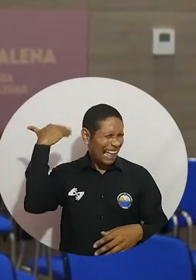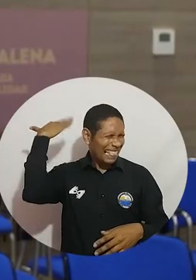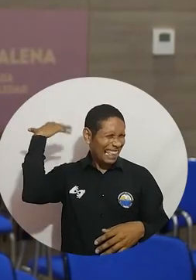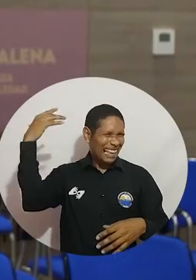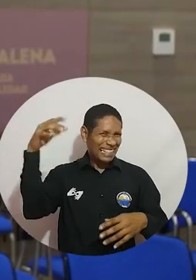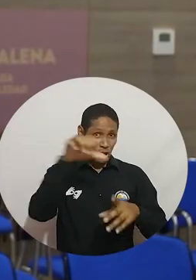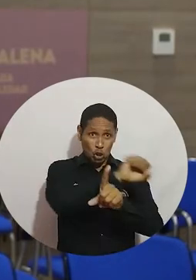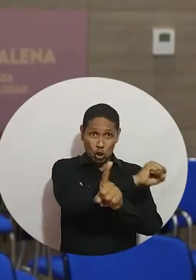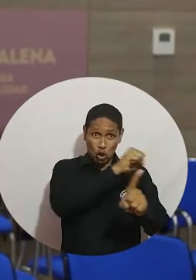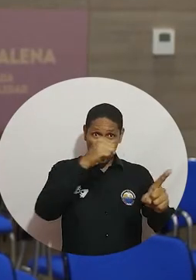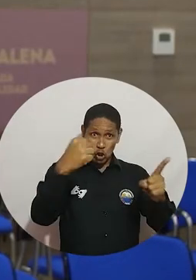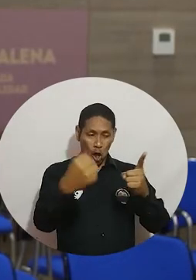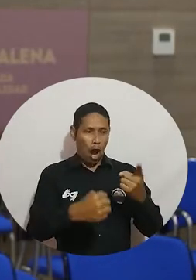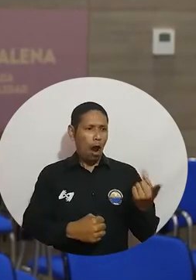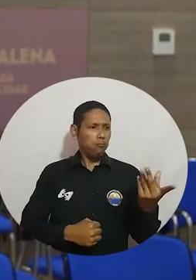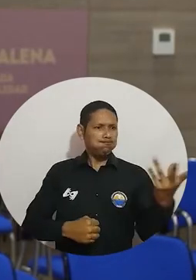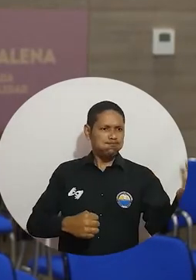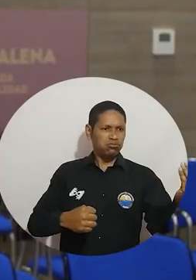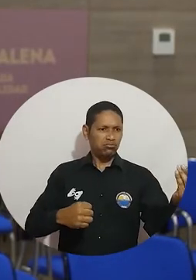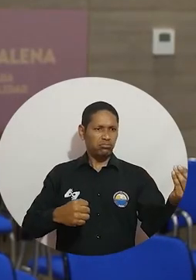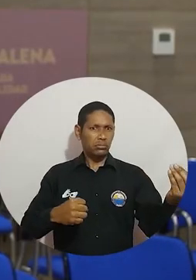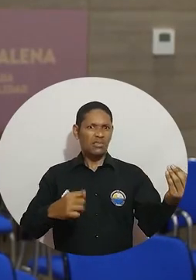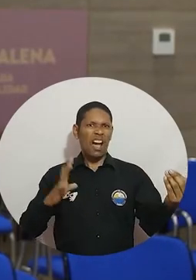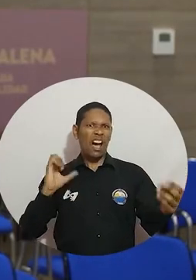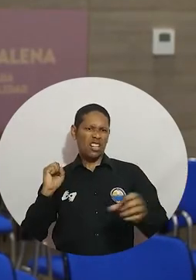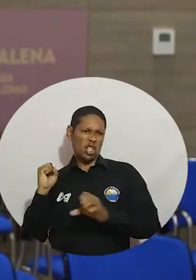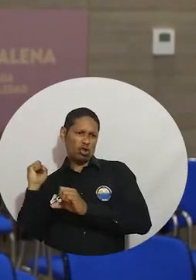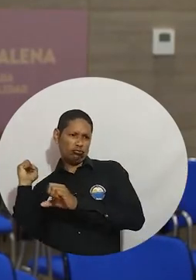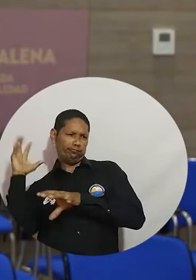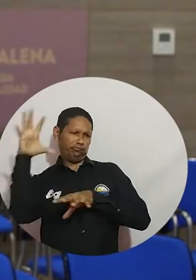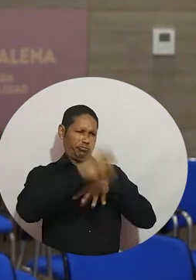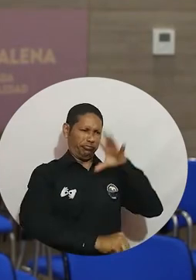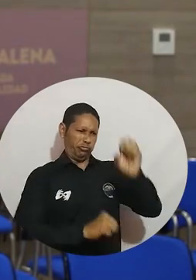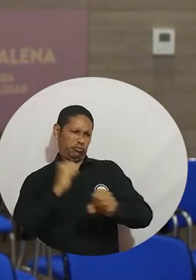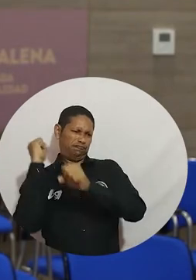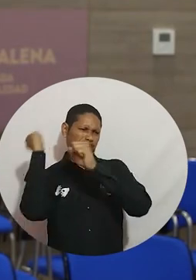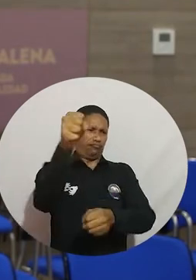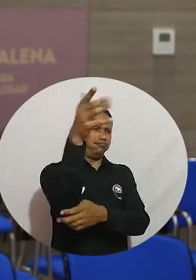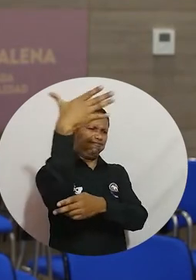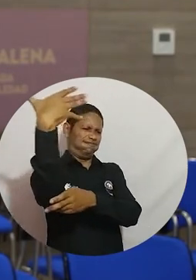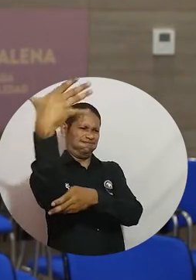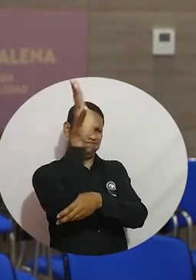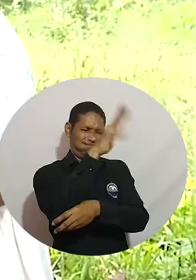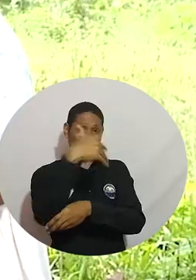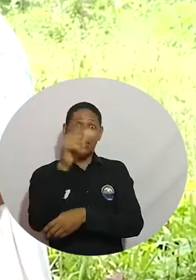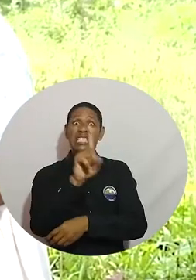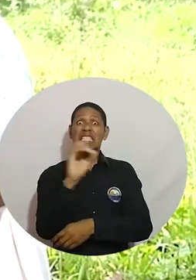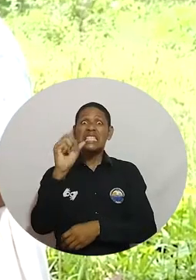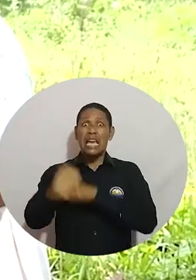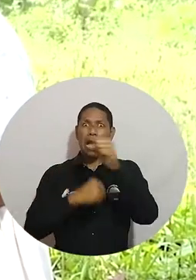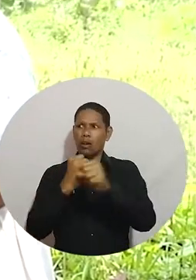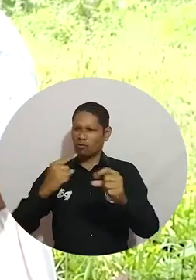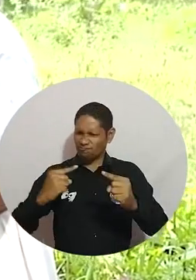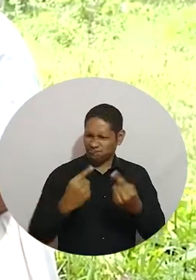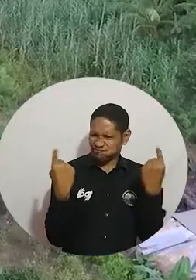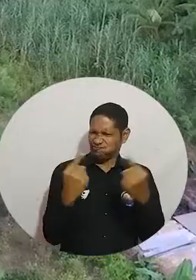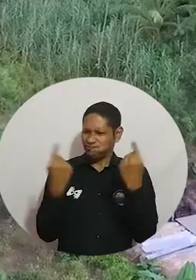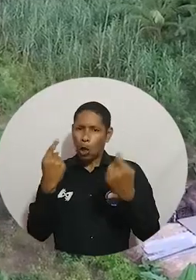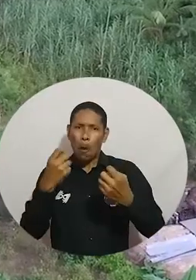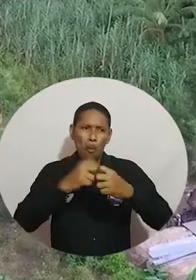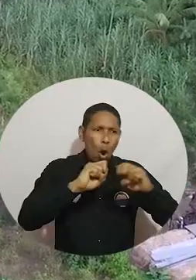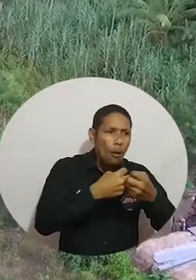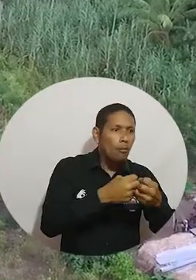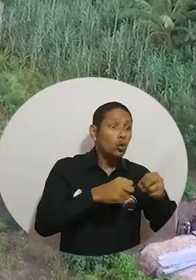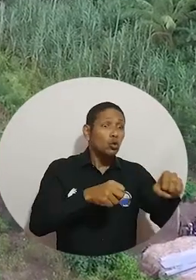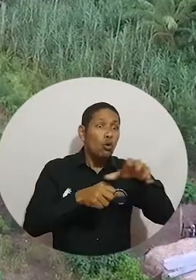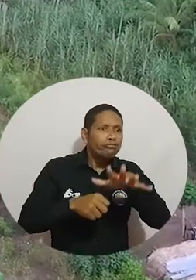choque de la conquista y 100 años de larga colonización y conflicto, de cómo eran las organizaciones